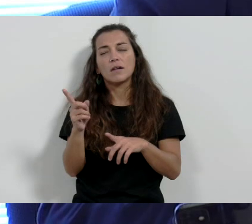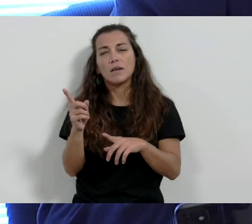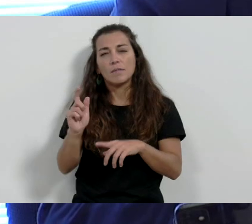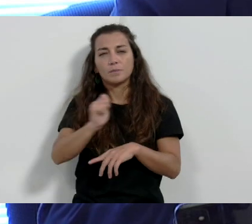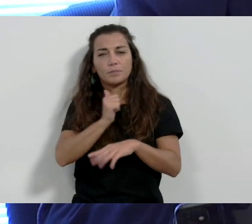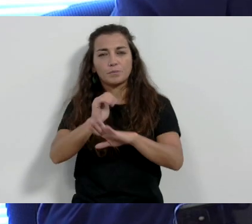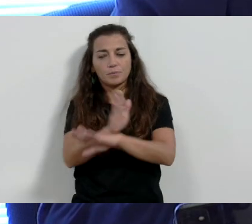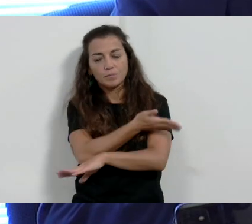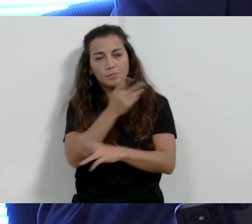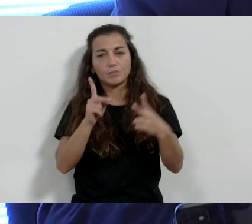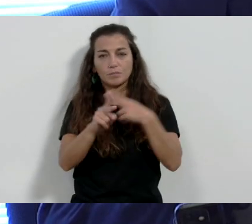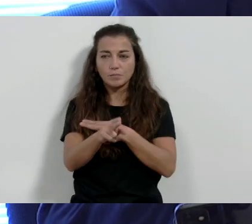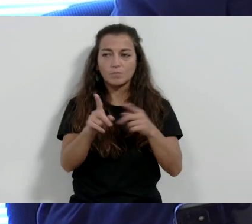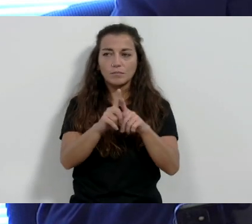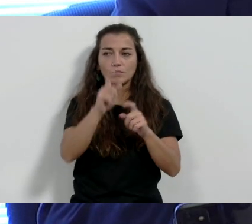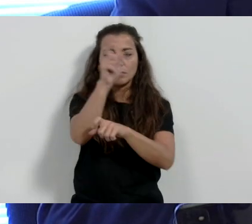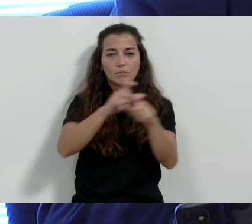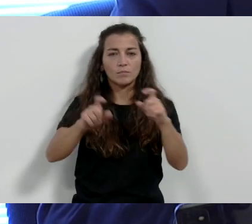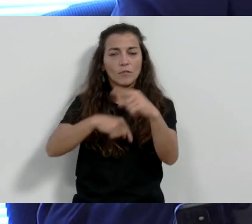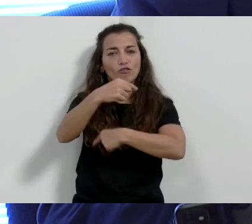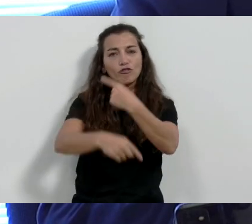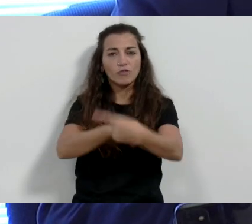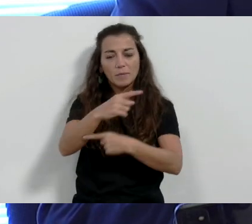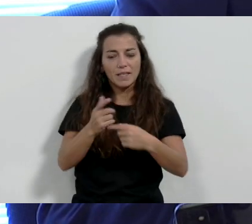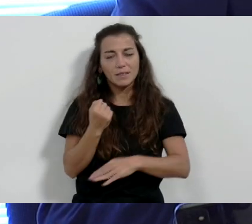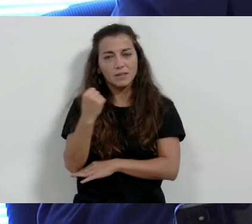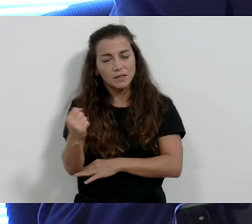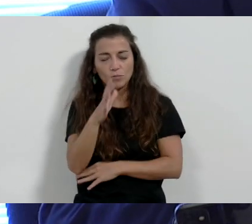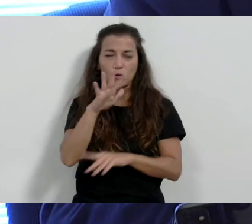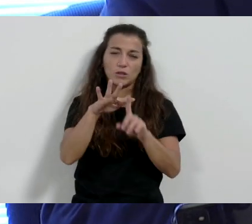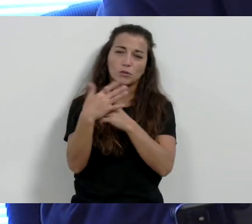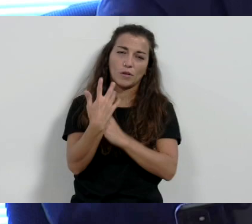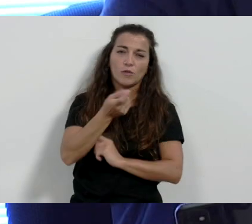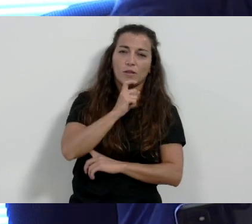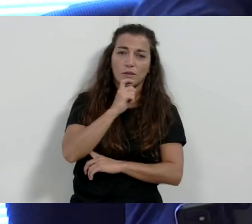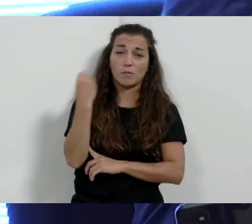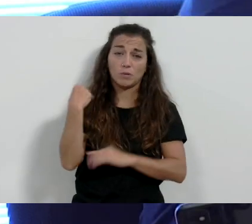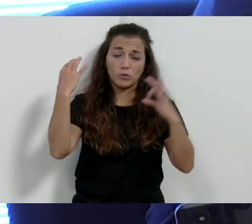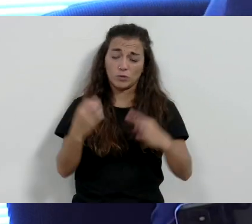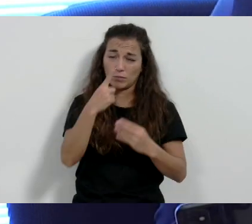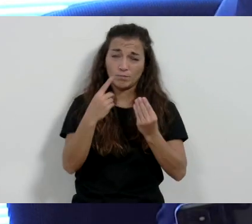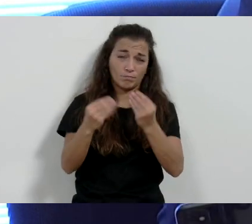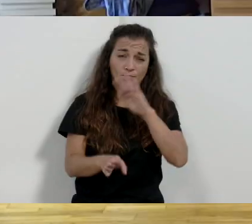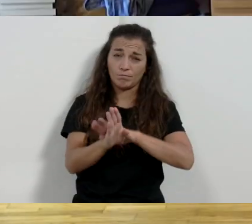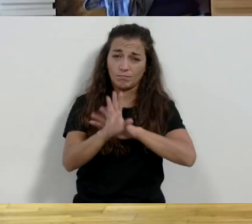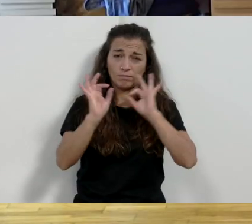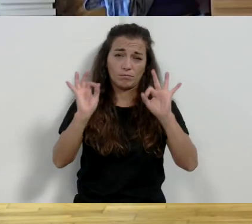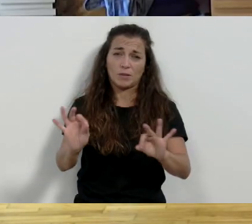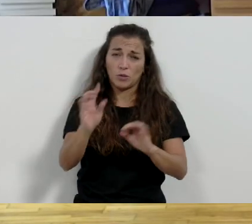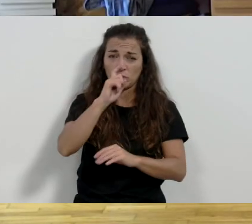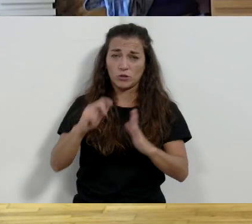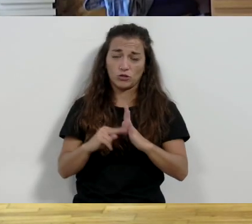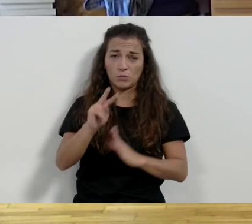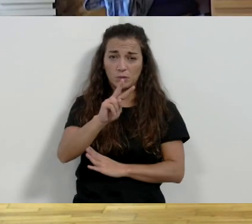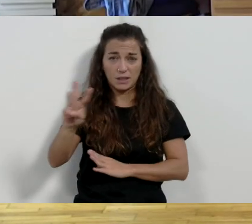apoyo a las familias ante un panorama económico difícil que seguramente continuará en el próximo año 2023. Nada más. Gracias. Gracias, señor